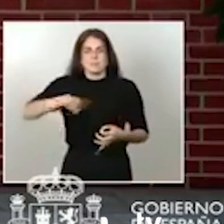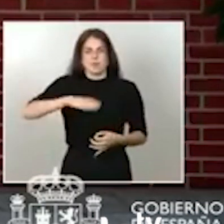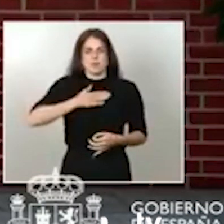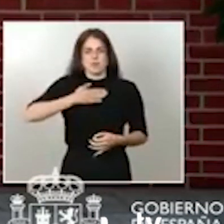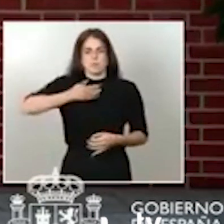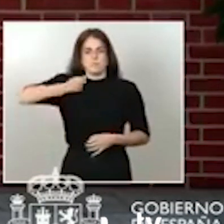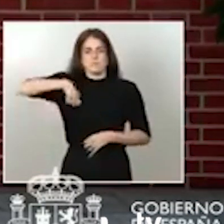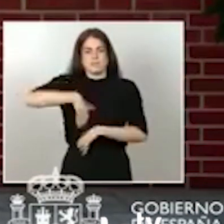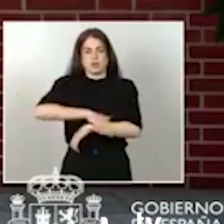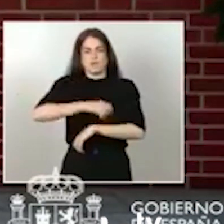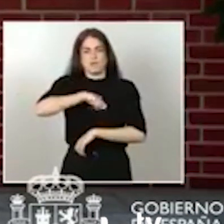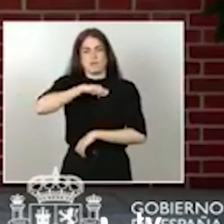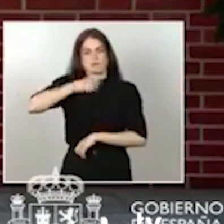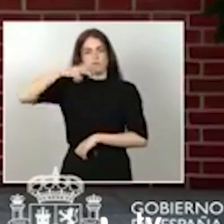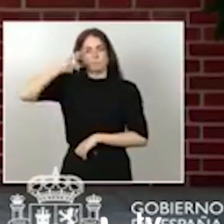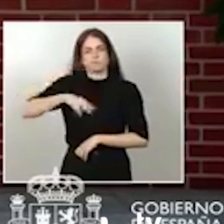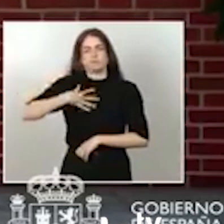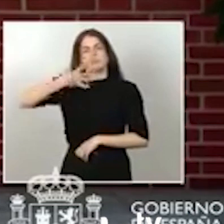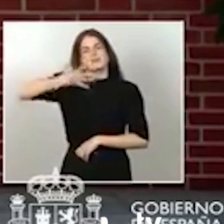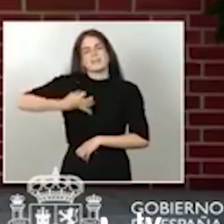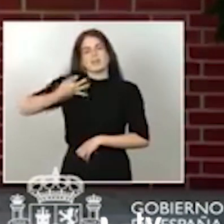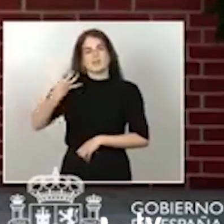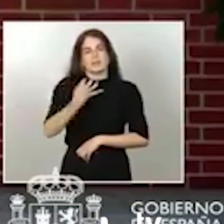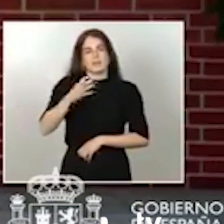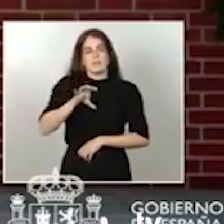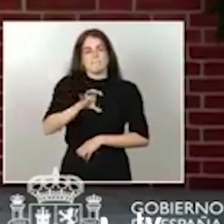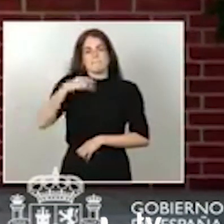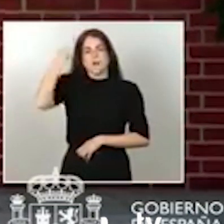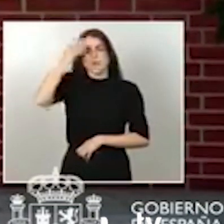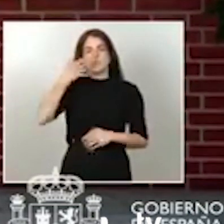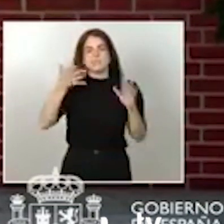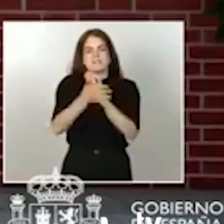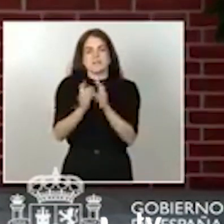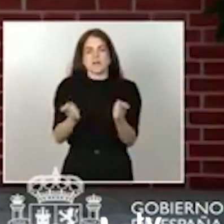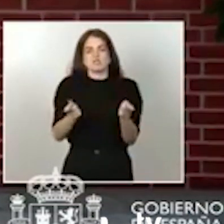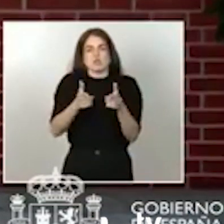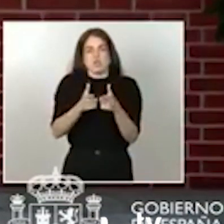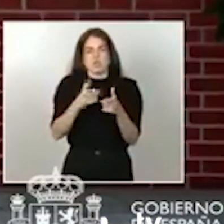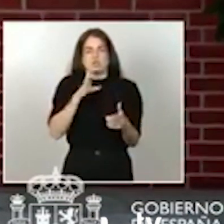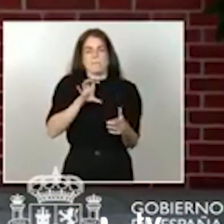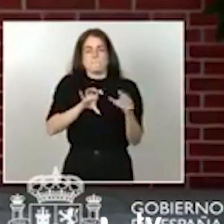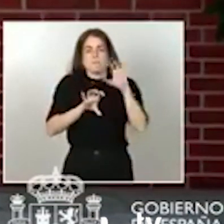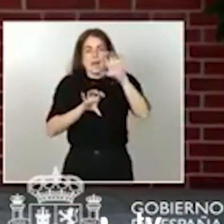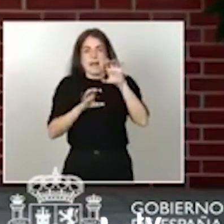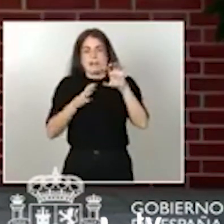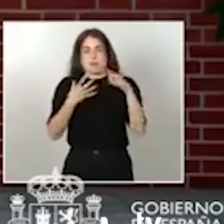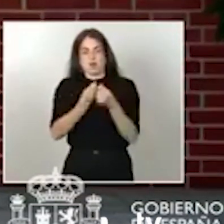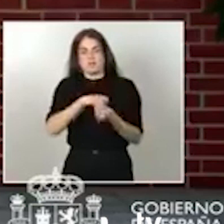firmemente que marruecos es un país socio es un país amigo de españa y así debe seguir siéndolo